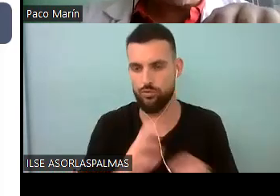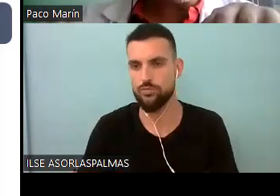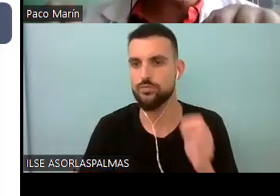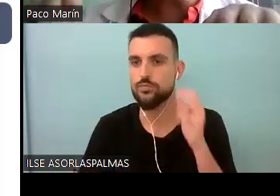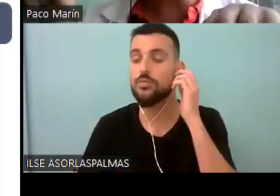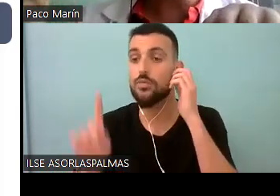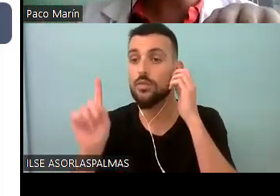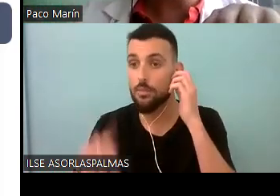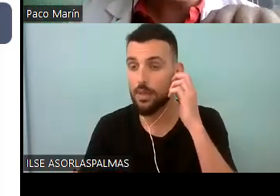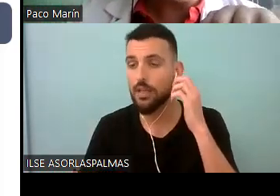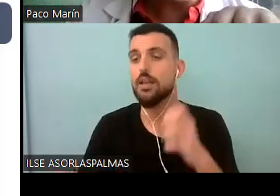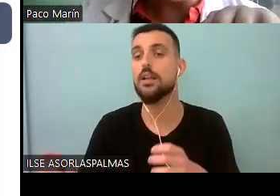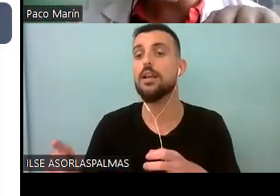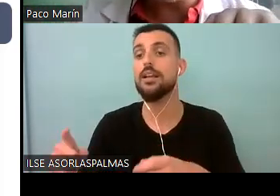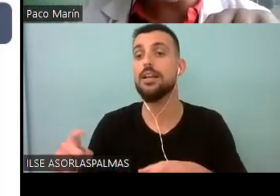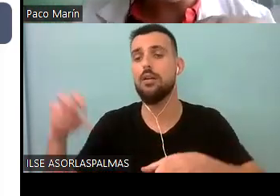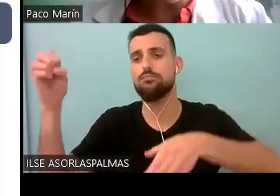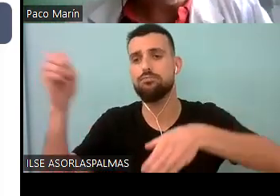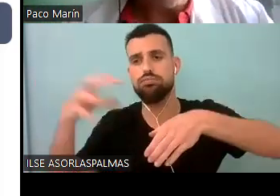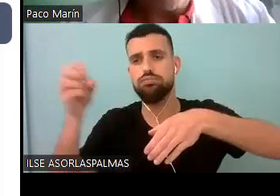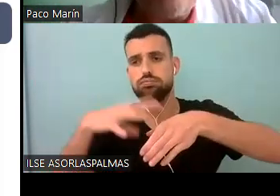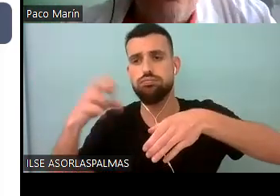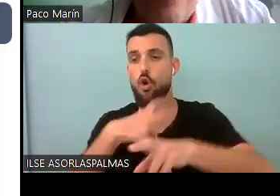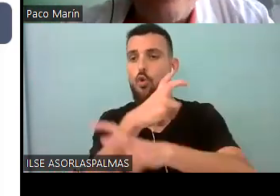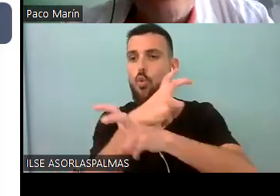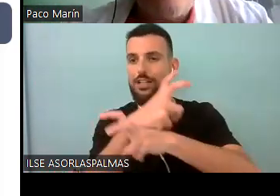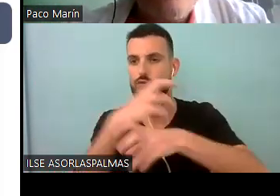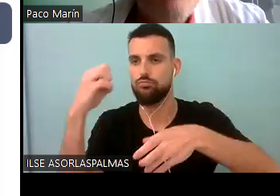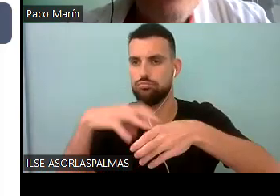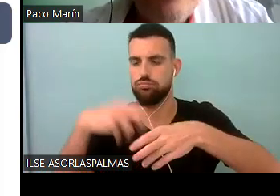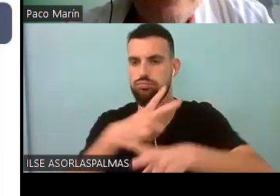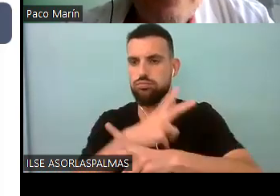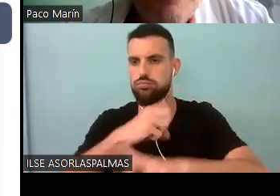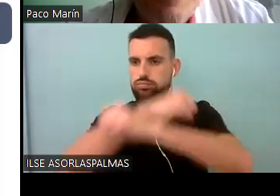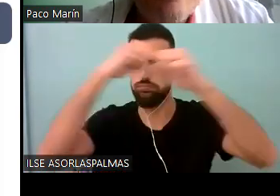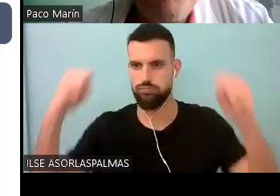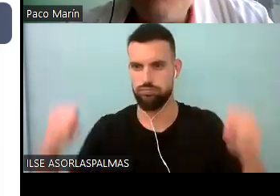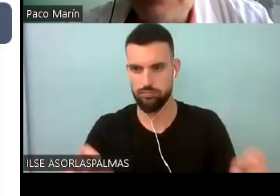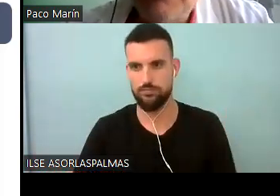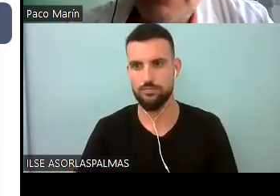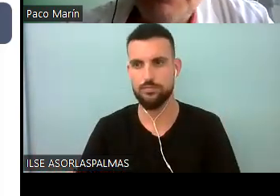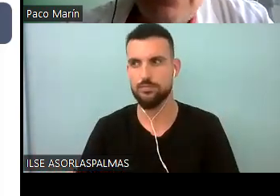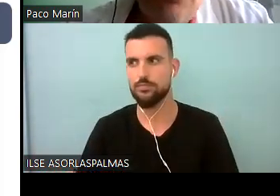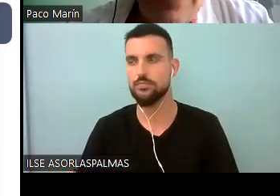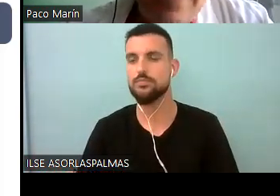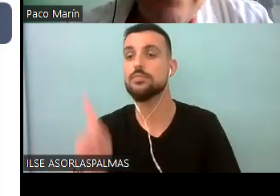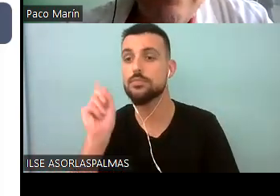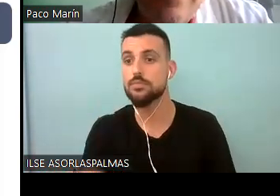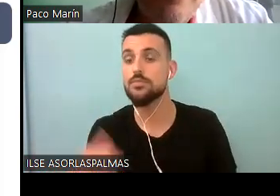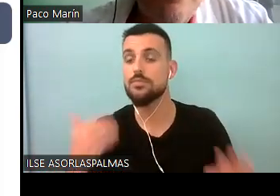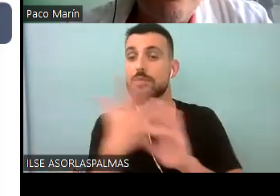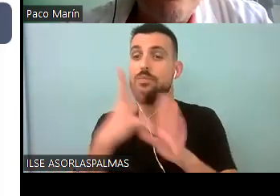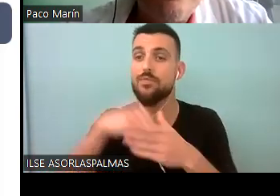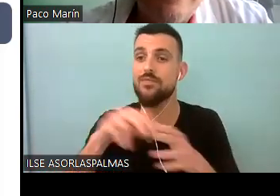el que recogemos para meterlo, para llevarlo a otro lugar. Y aquí pueden estar implicadas también vitaminas como la A,